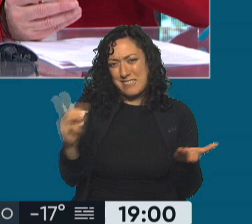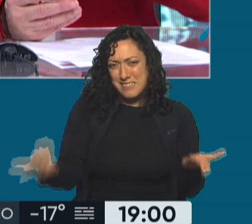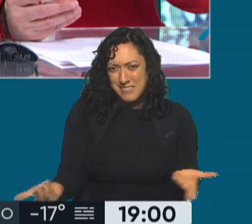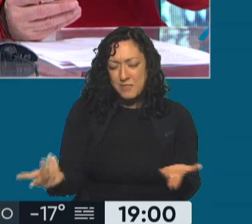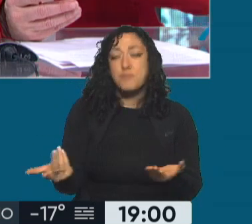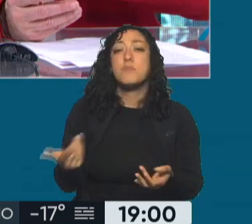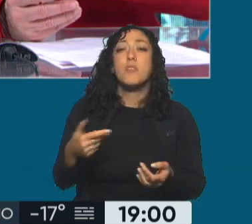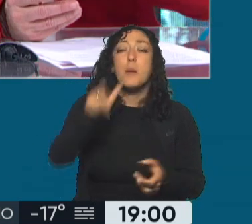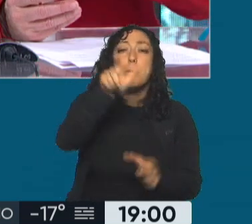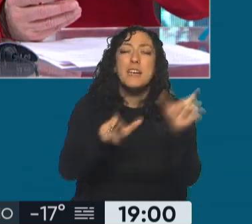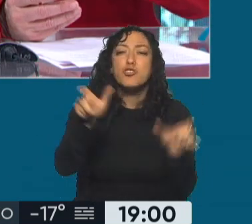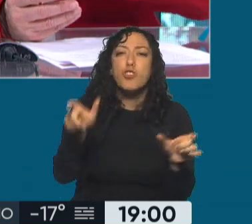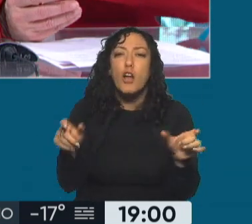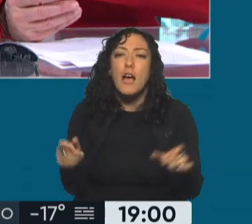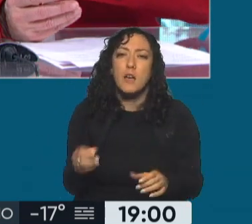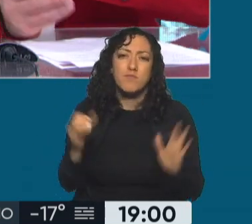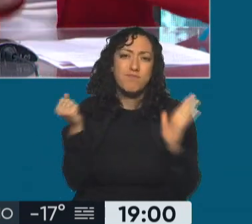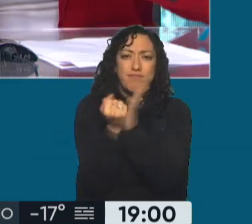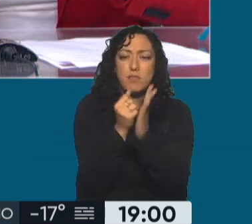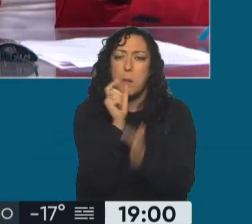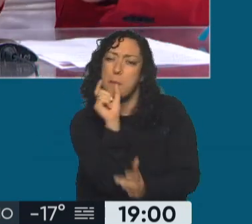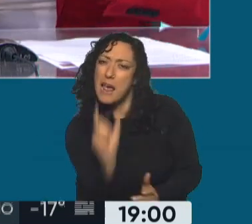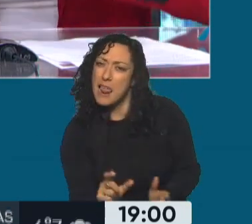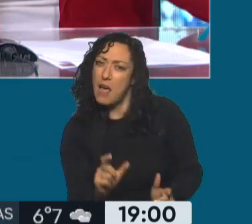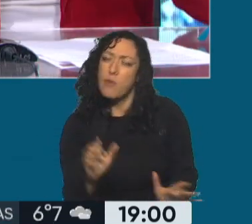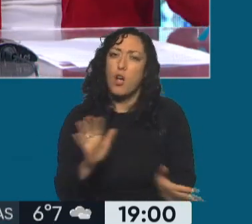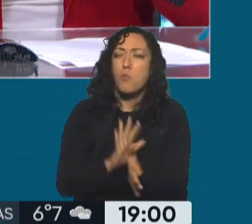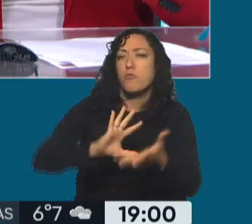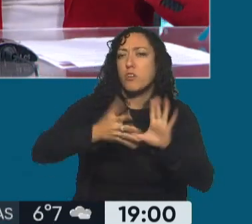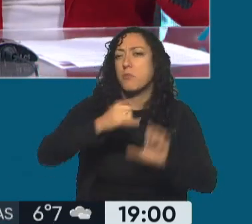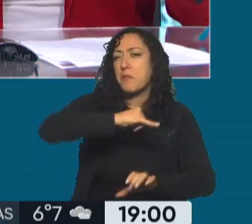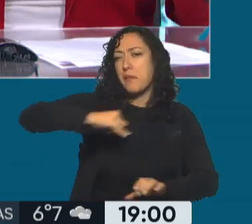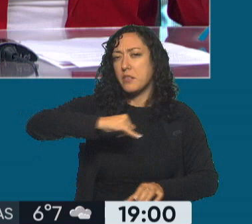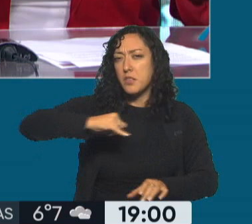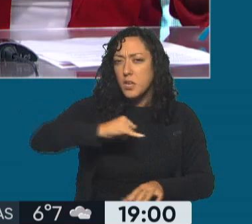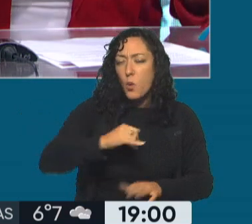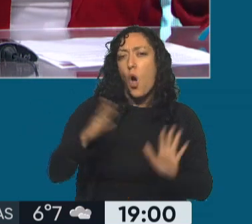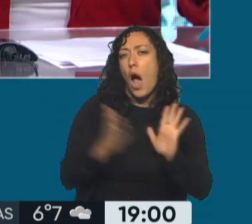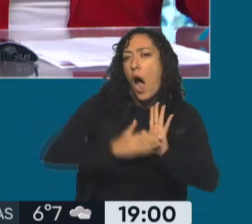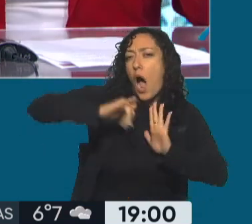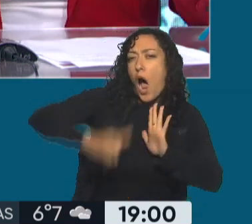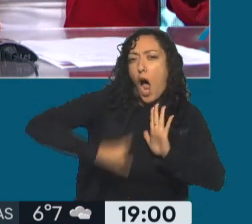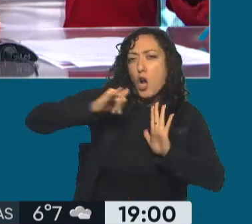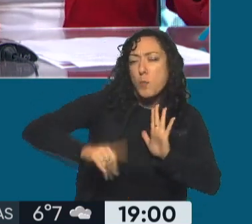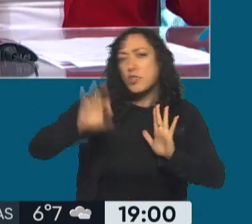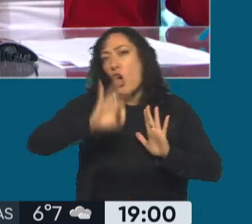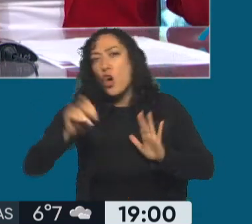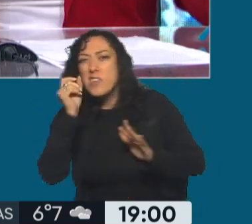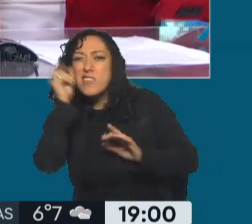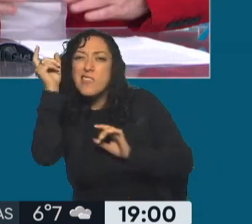que cuando califica negativamente, en lugar de utilizar argumentos o